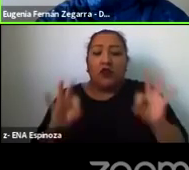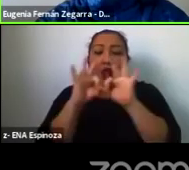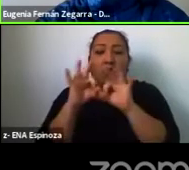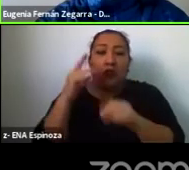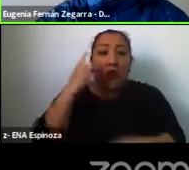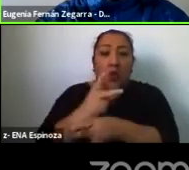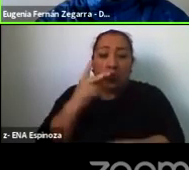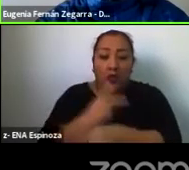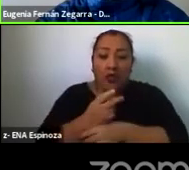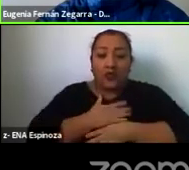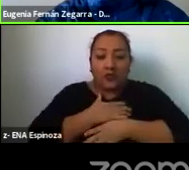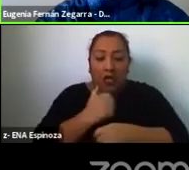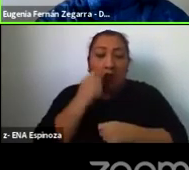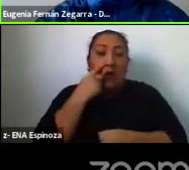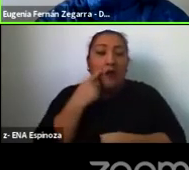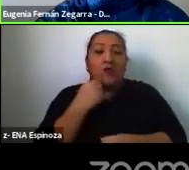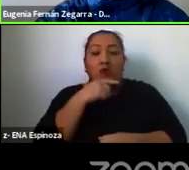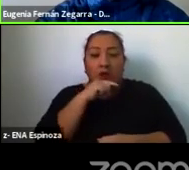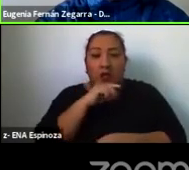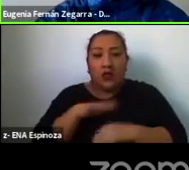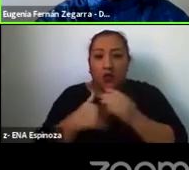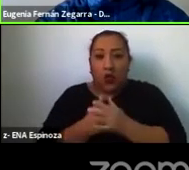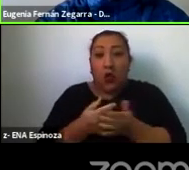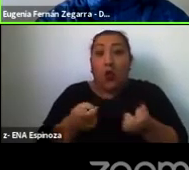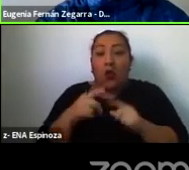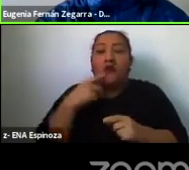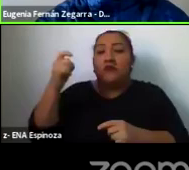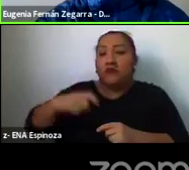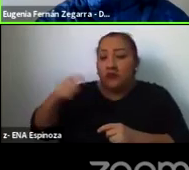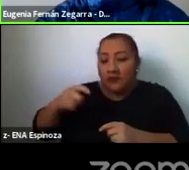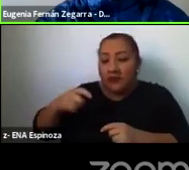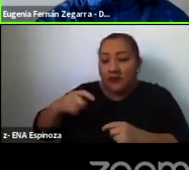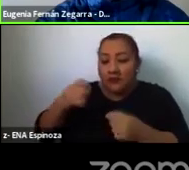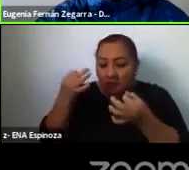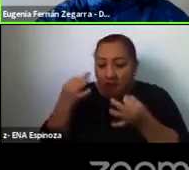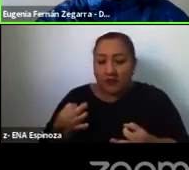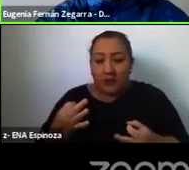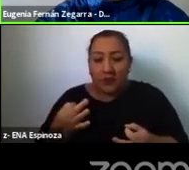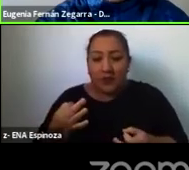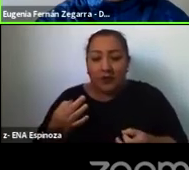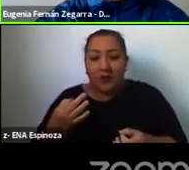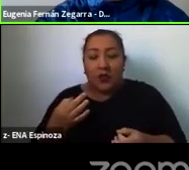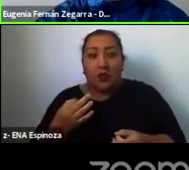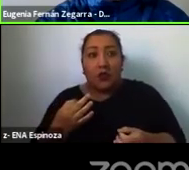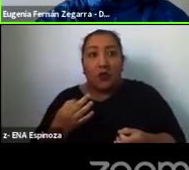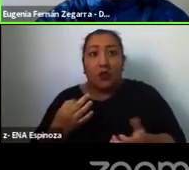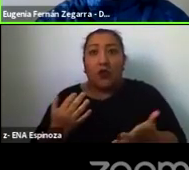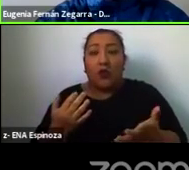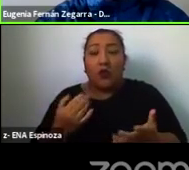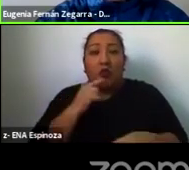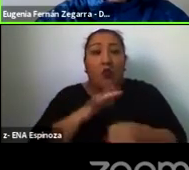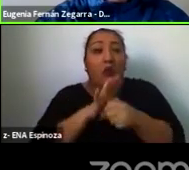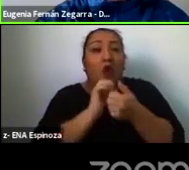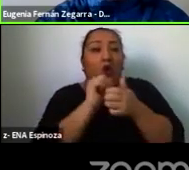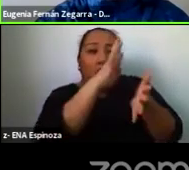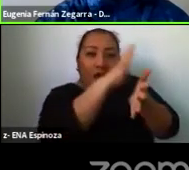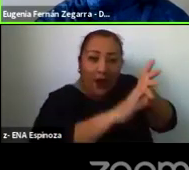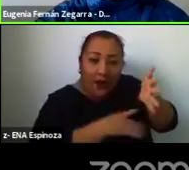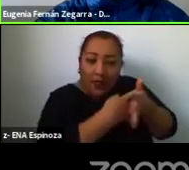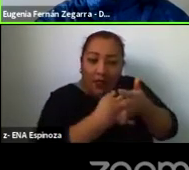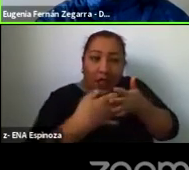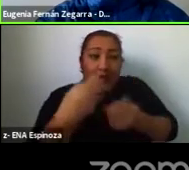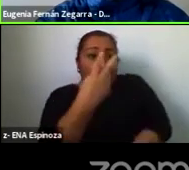la salud de los niños y niñas cuando requiere de que se cumpla el calendario de vacunación. Y ahí me